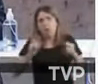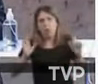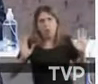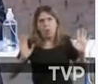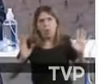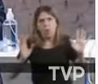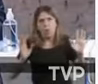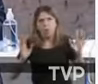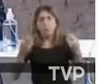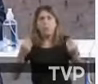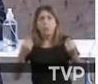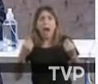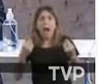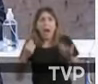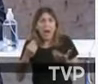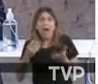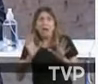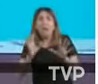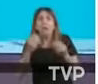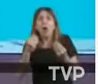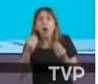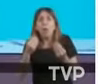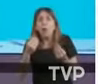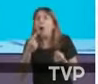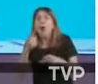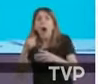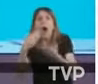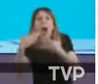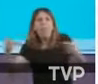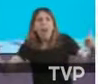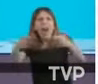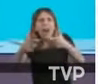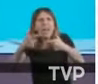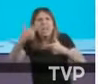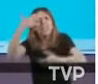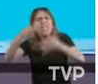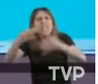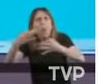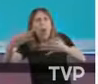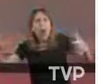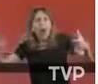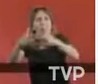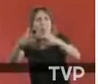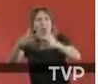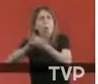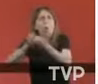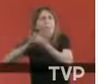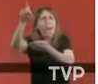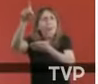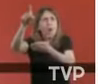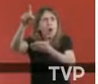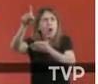fijado para dirimir los problemas de la deuda a un tribunal con prórroga de jurisdicción en Nueva York, a lo que fue el juez